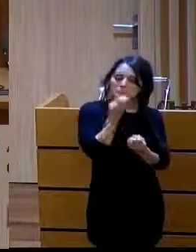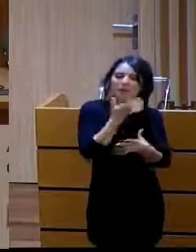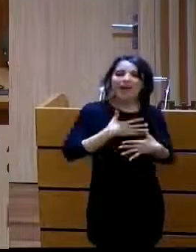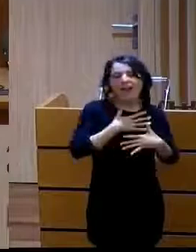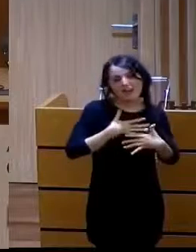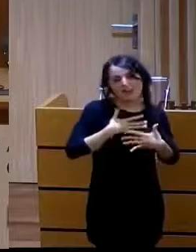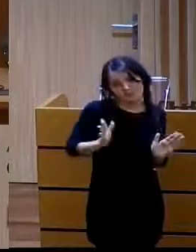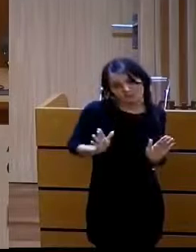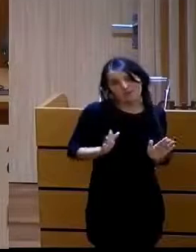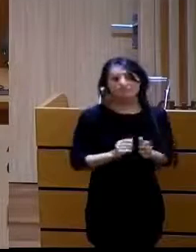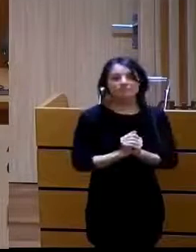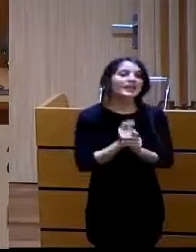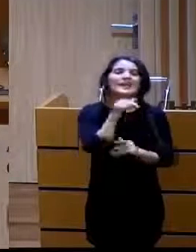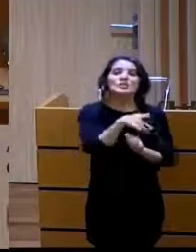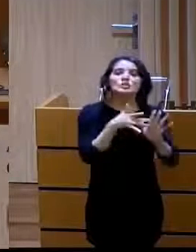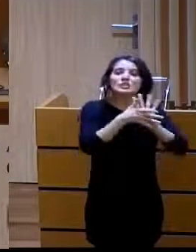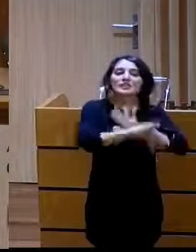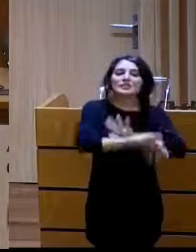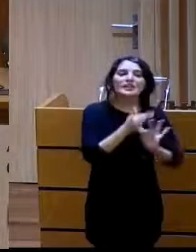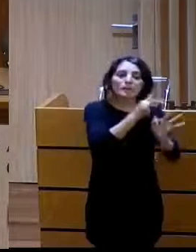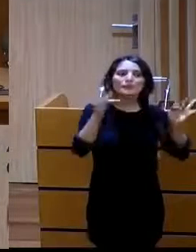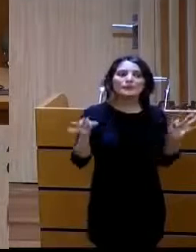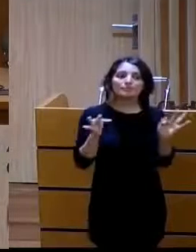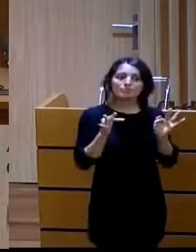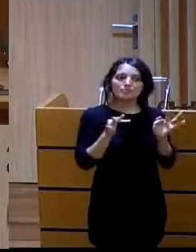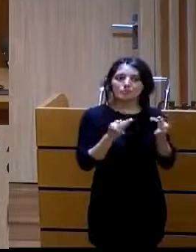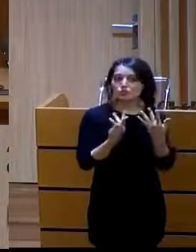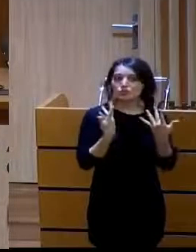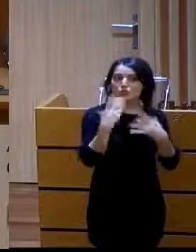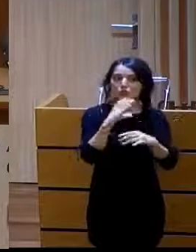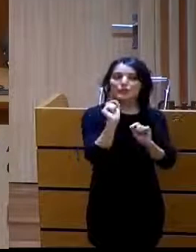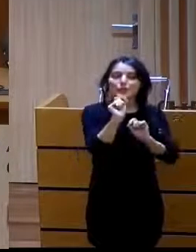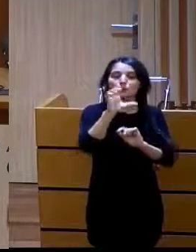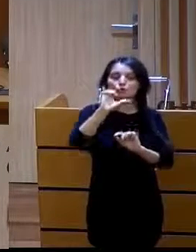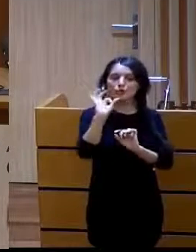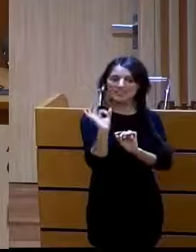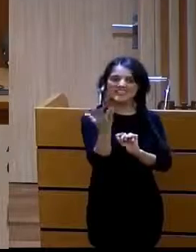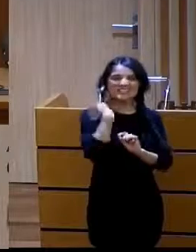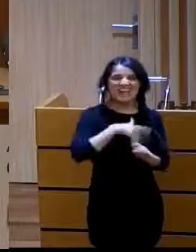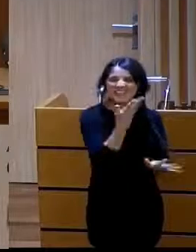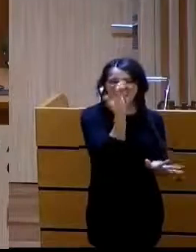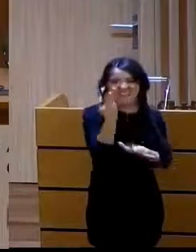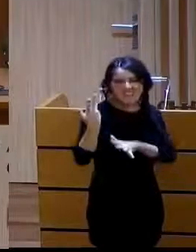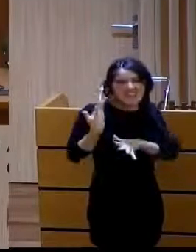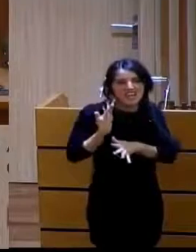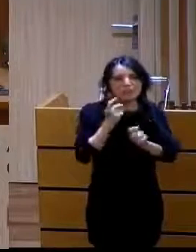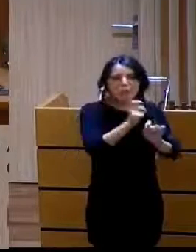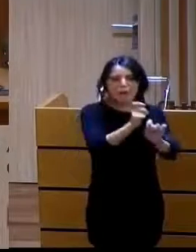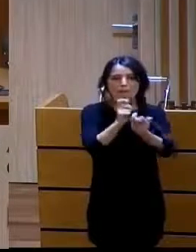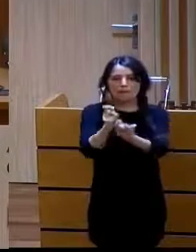significan los premios CERMI.es, que llevan ya más de una década entregándose. Es buscar la excelencia en materia de